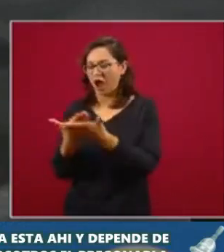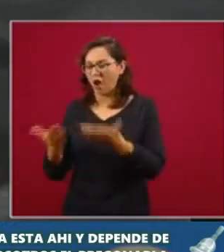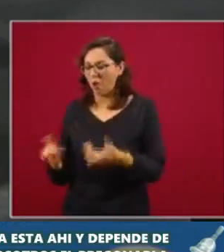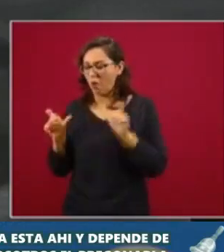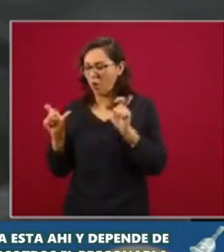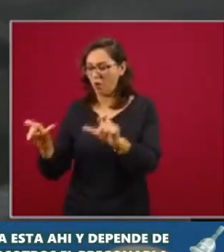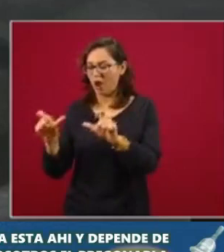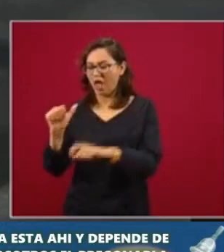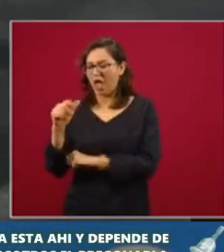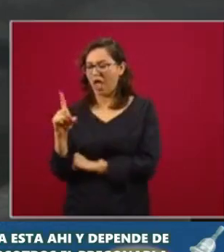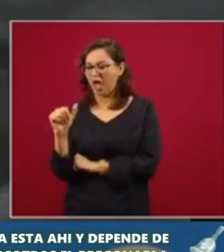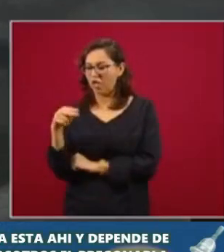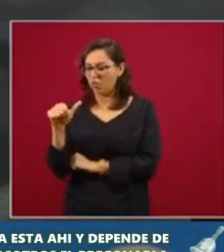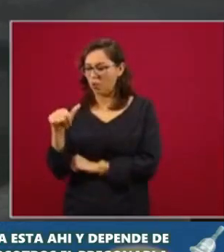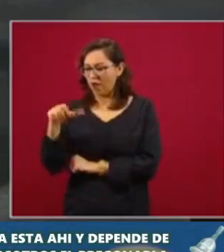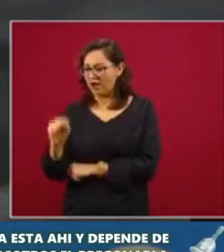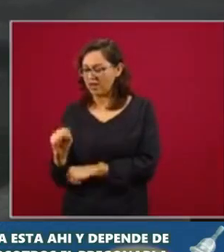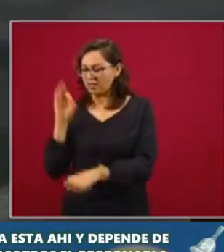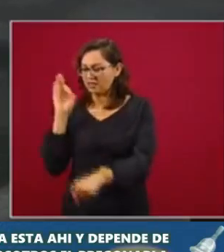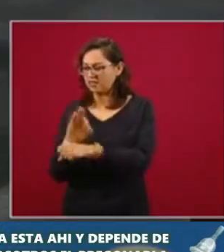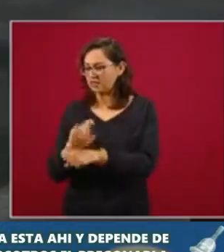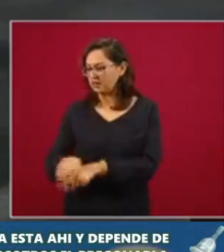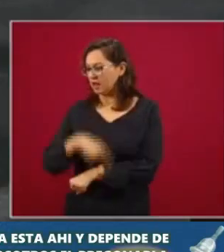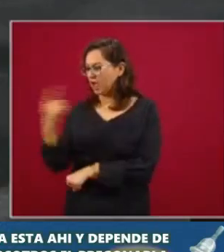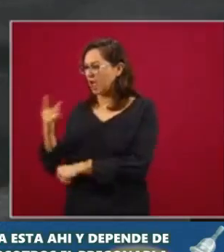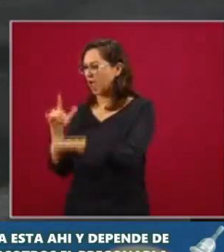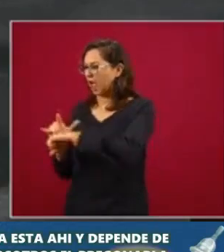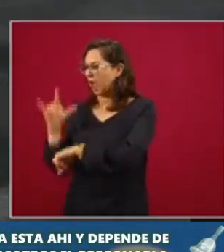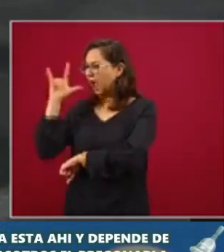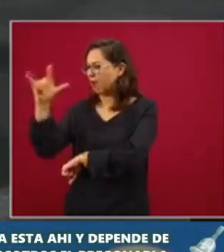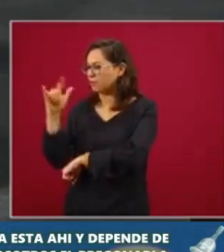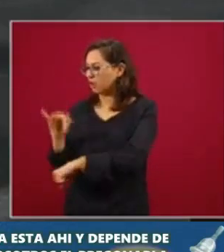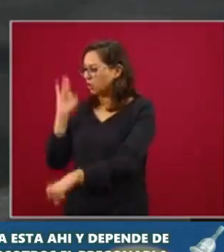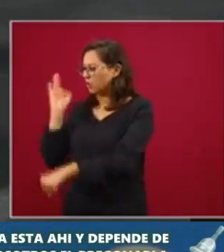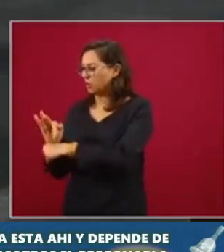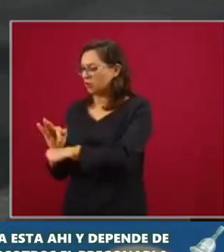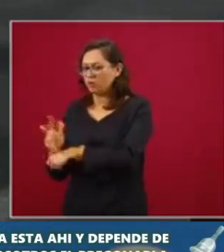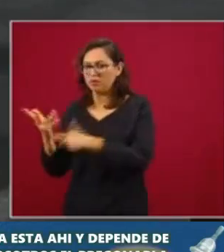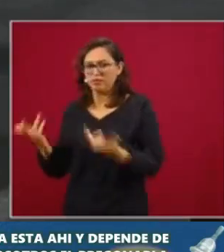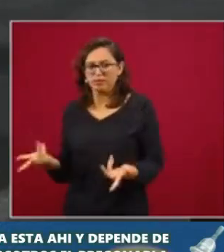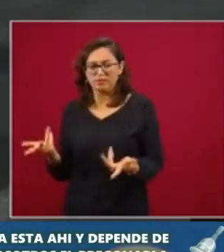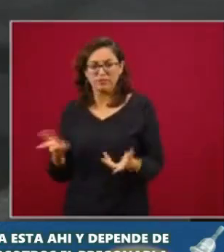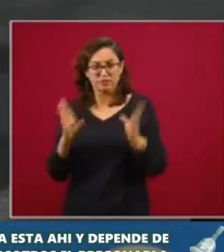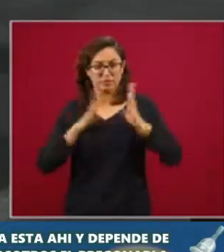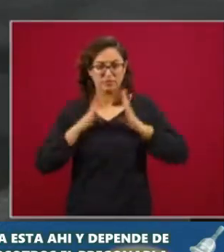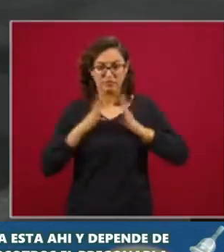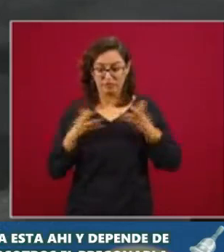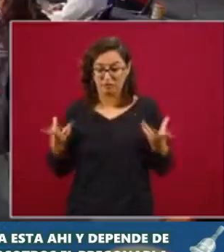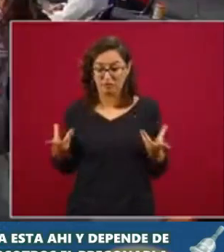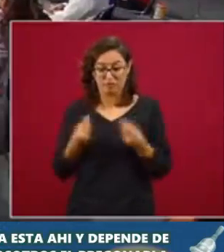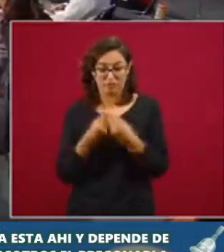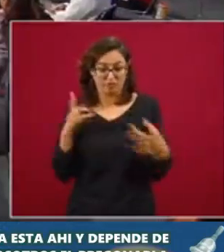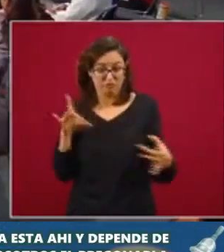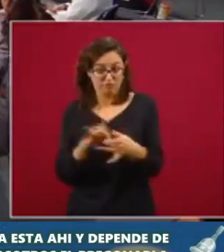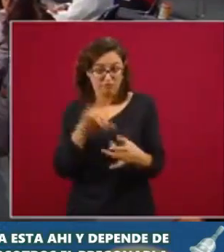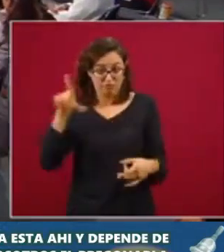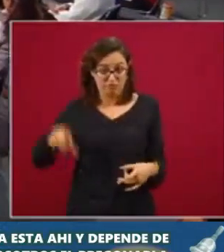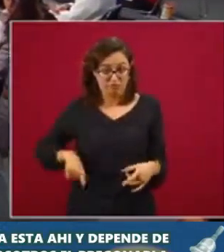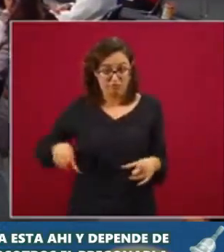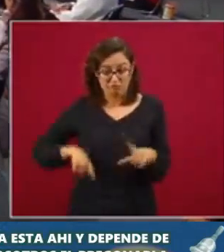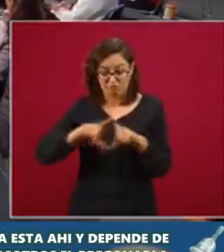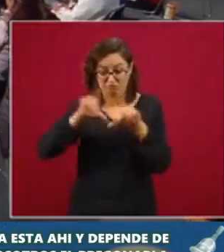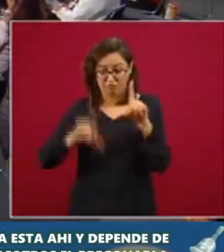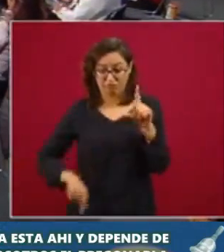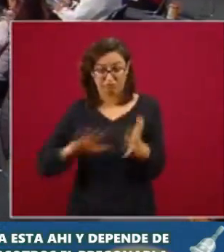haga cargo del avión presidencial se ha convertido el ejército en el principio al aliado de la cuarta transformación es una